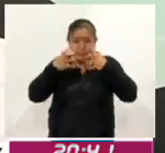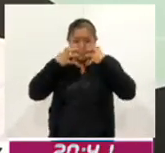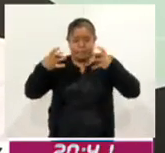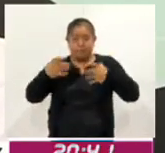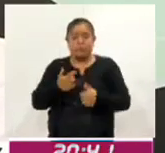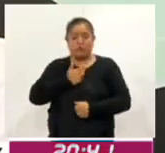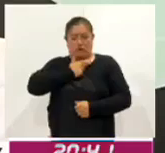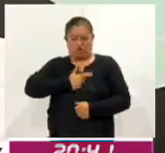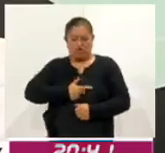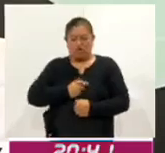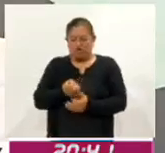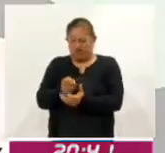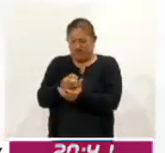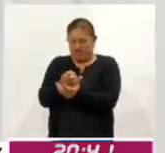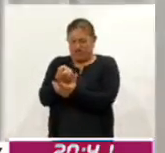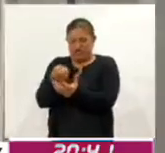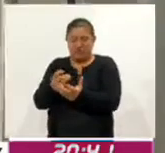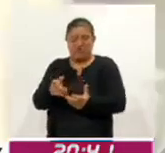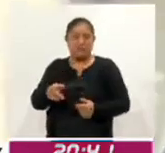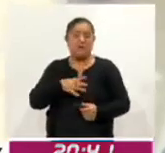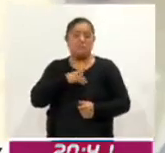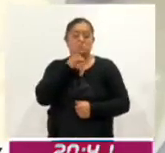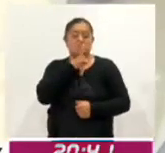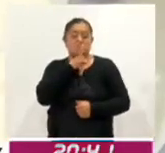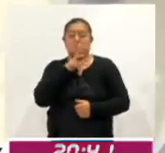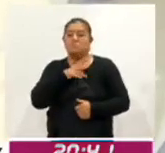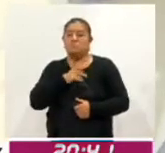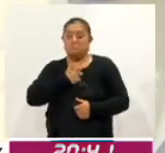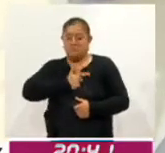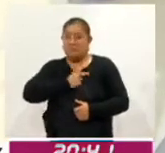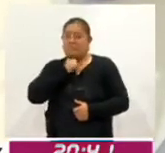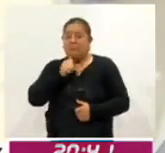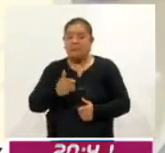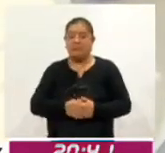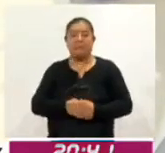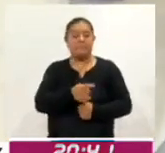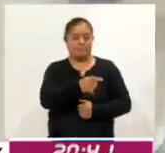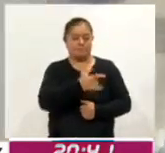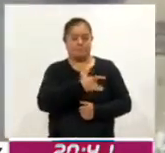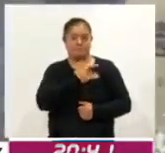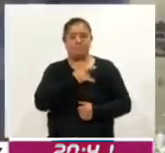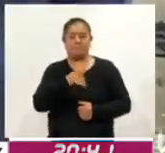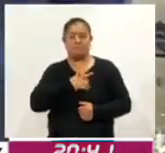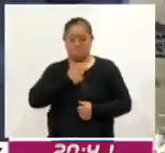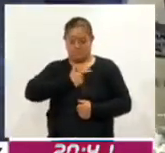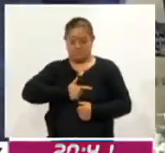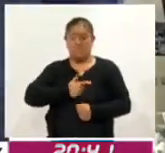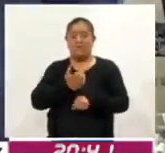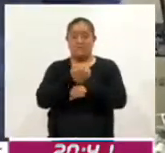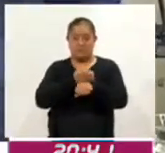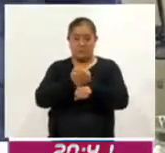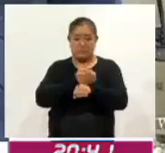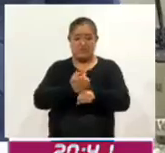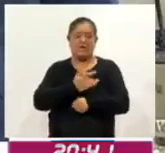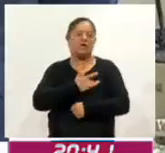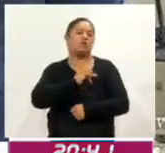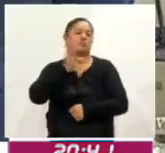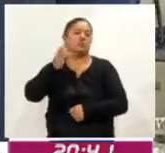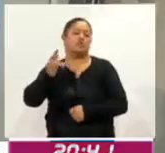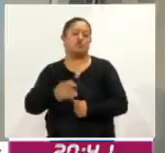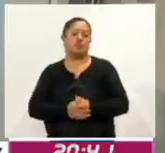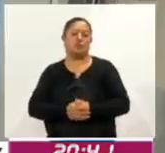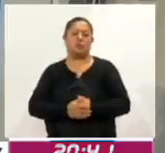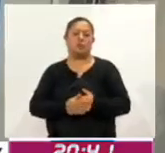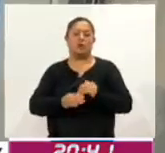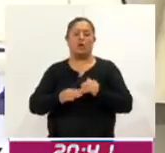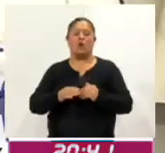espuma, con falta de aire, dejan de orinar. Algunos de los síntomas que presentan los pacientes son orinar con sangre, un poco de dolor en la parte